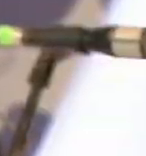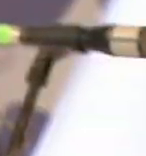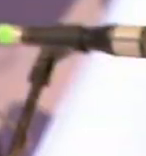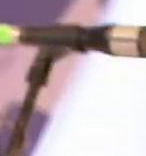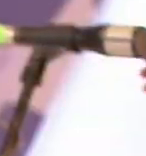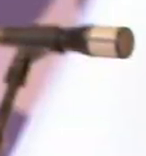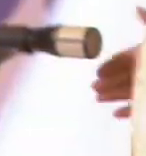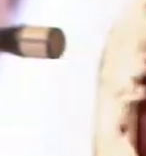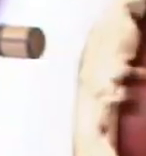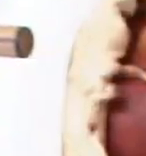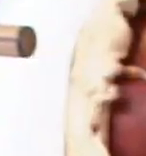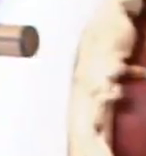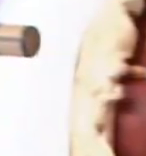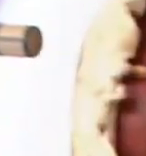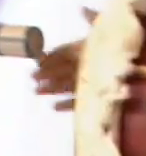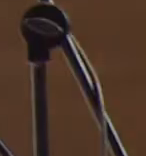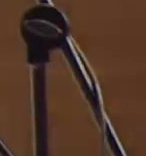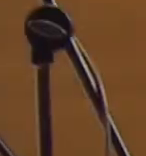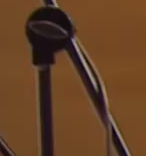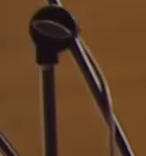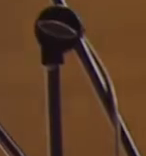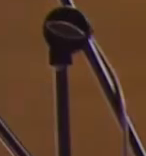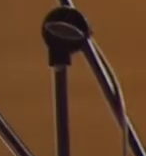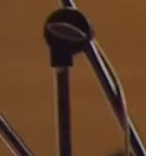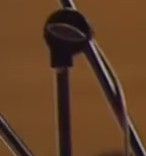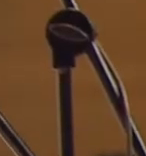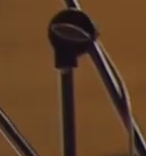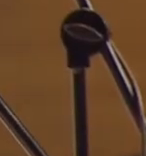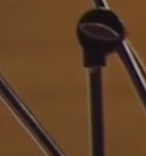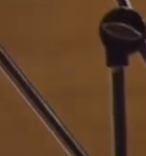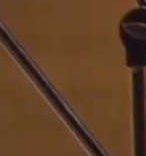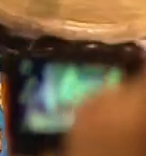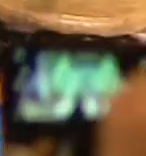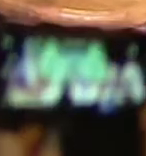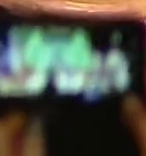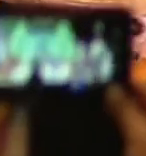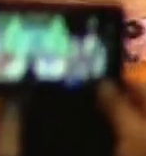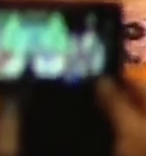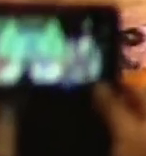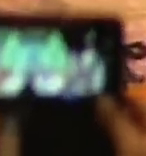te olvidé, te olvidé, te olvidé, te olvidé.